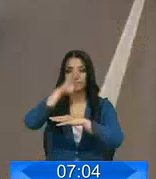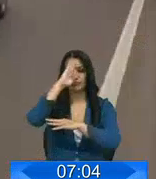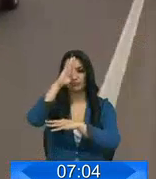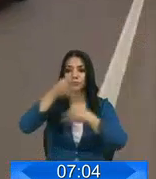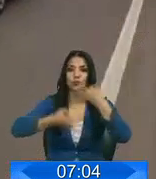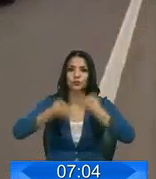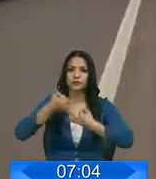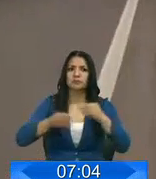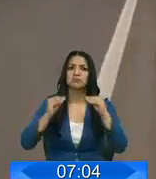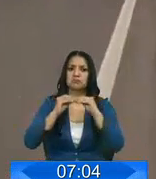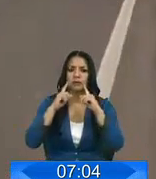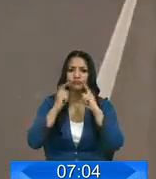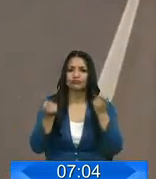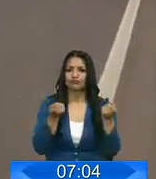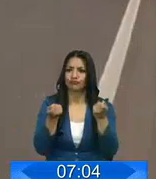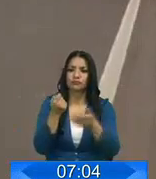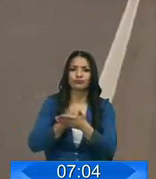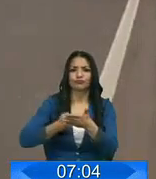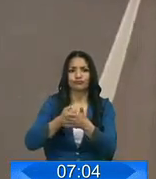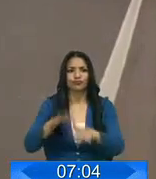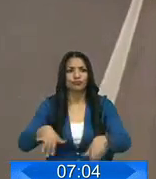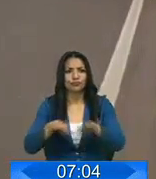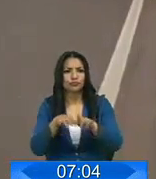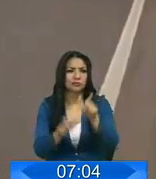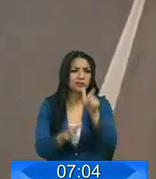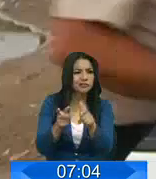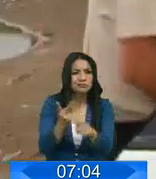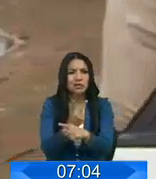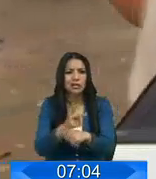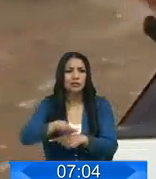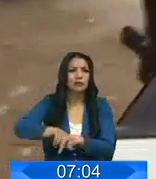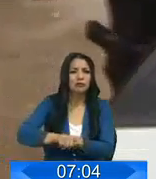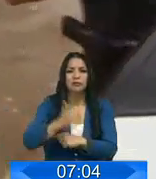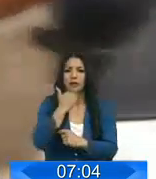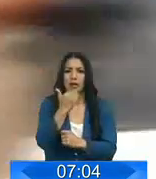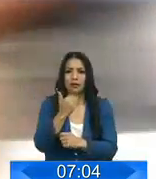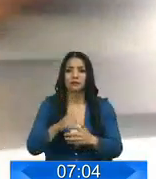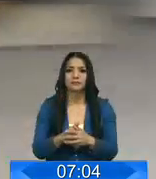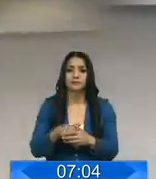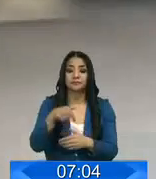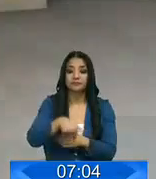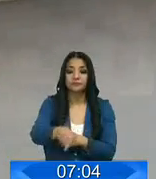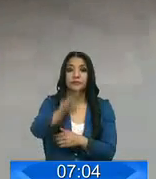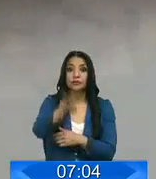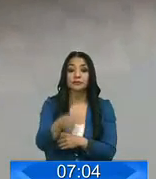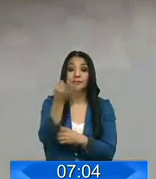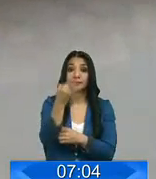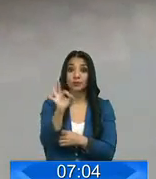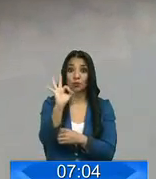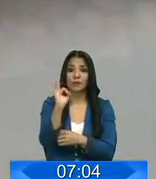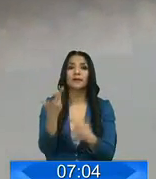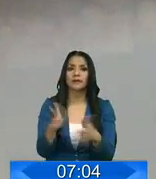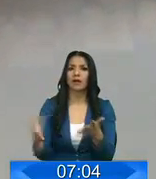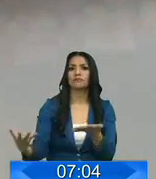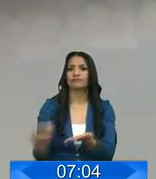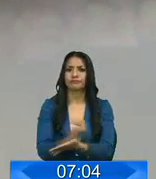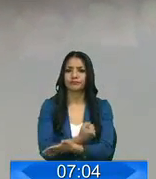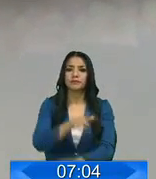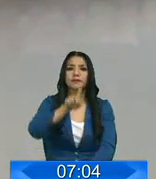judicial incrementan su lucha en contra del AMPA organizada. Y solo en este año ya se ha logrado recuperar